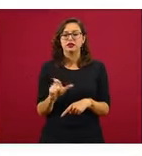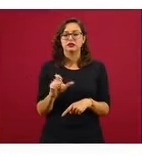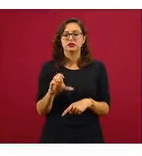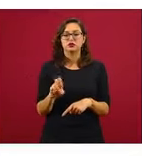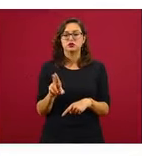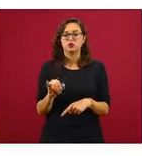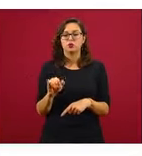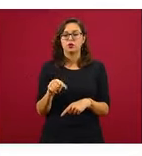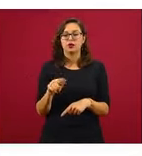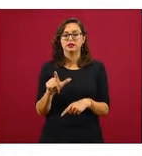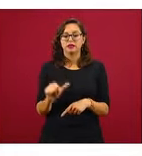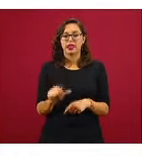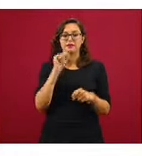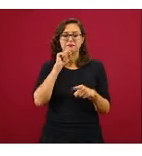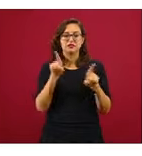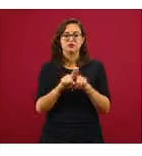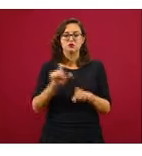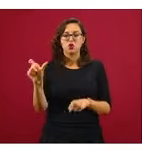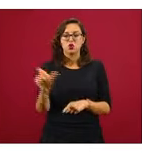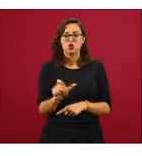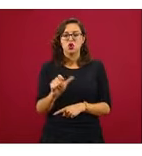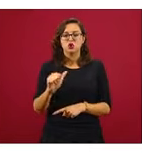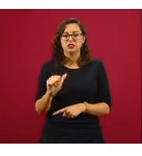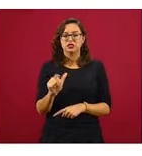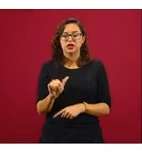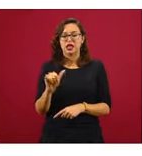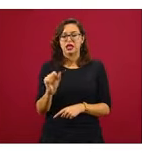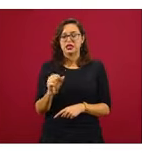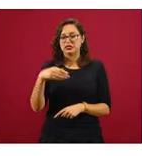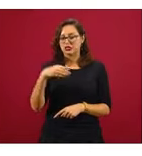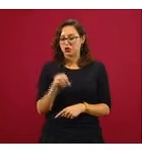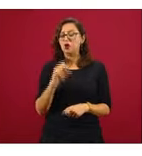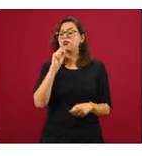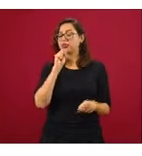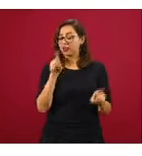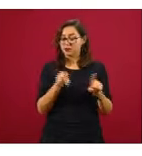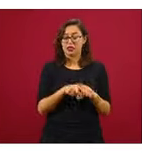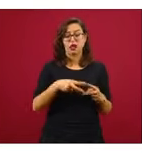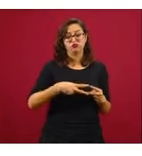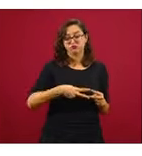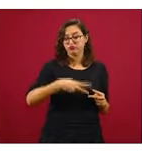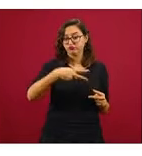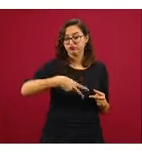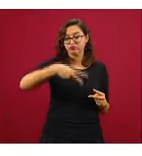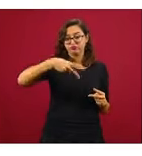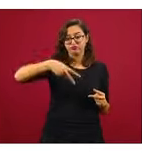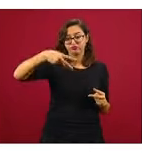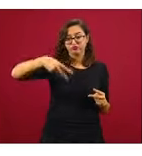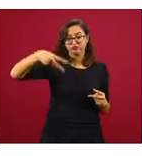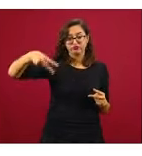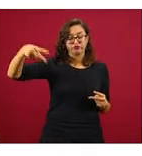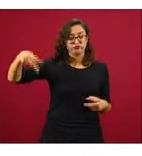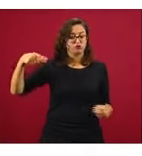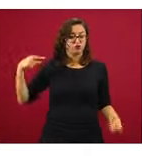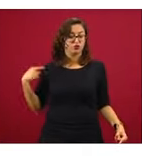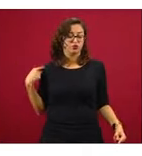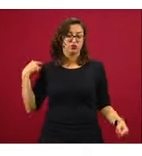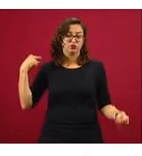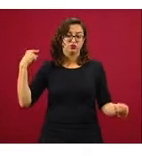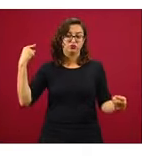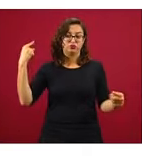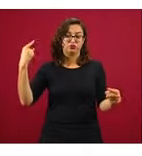que mantienen también una transmisión importante y una tendencia ascendente hasta el momento durante toda la epidemia